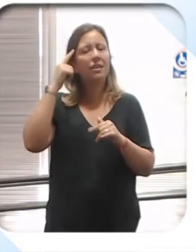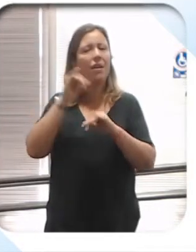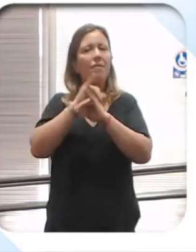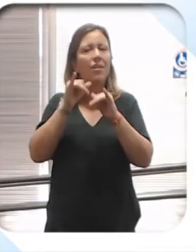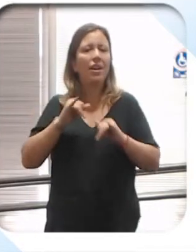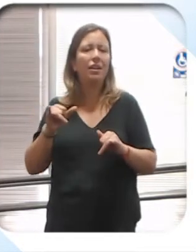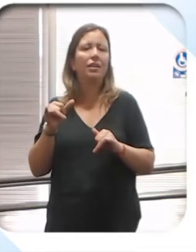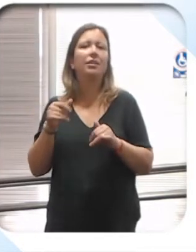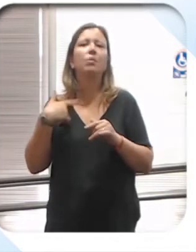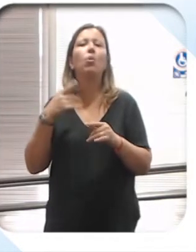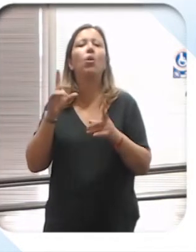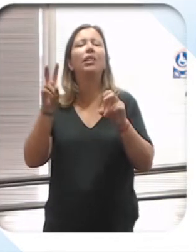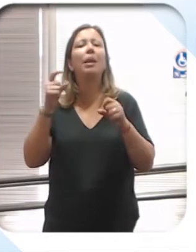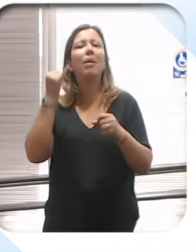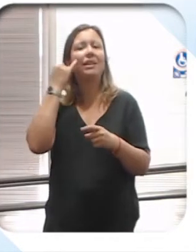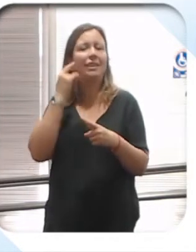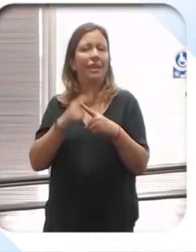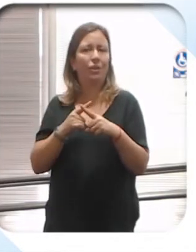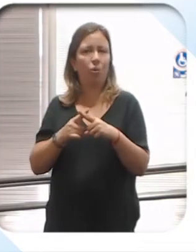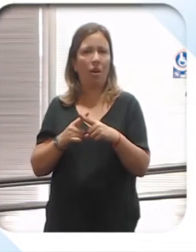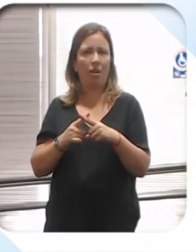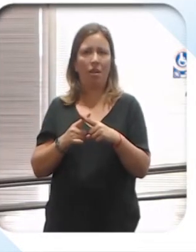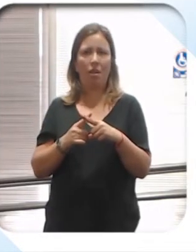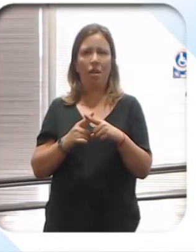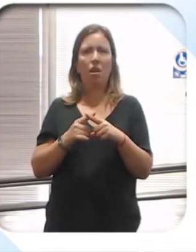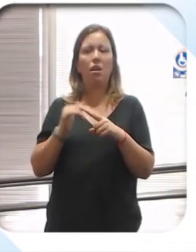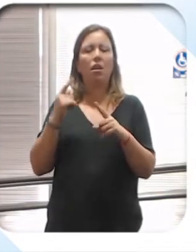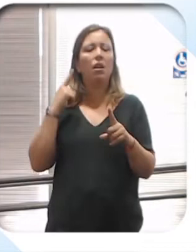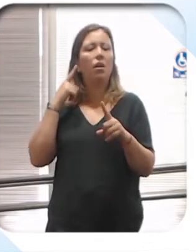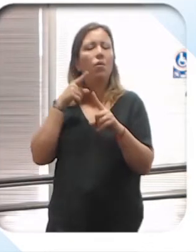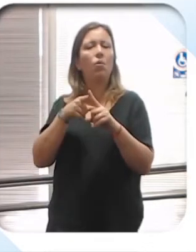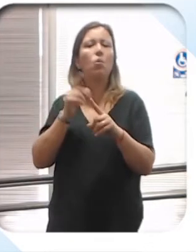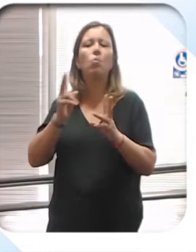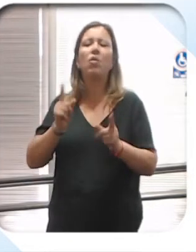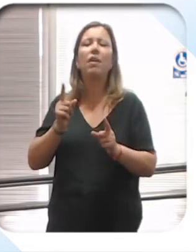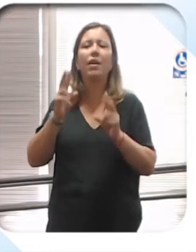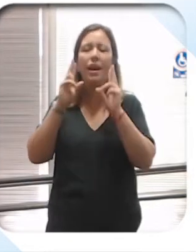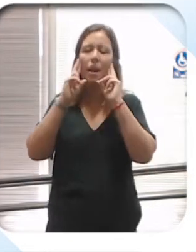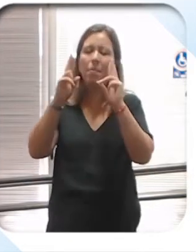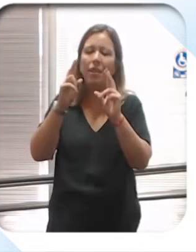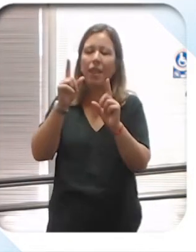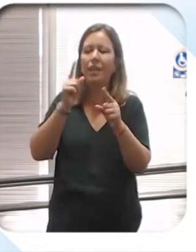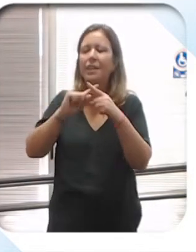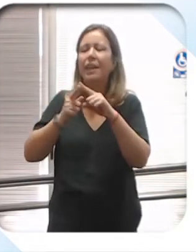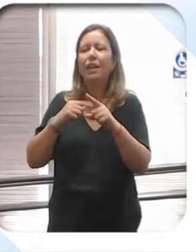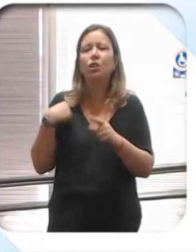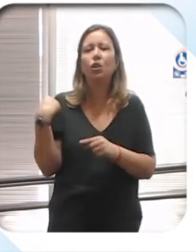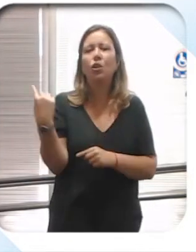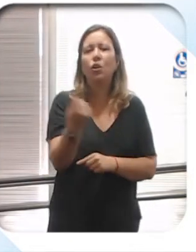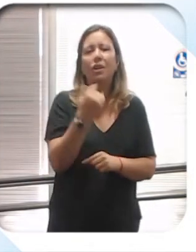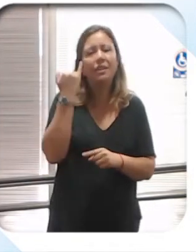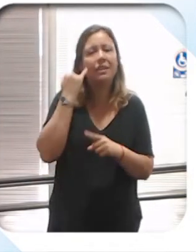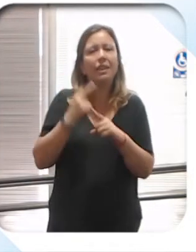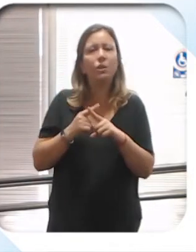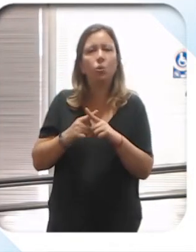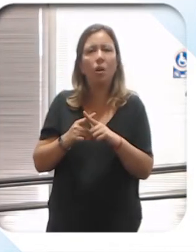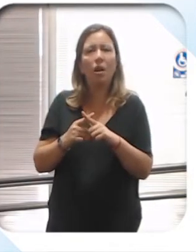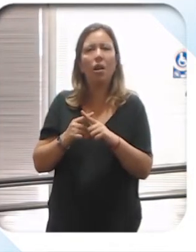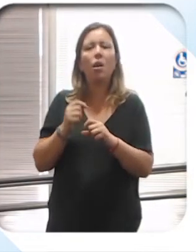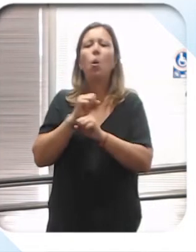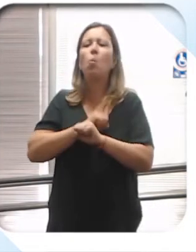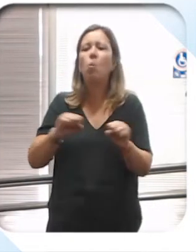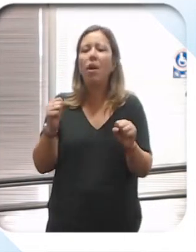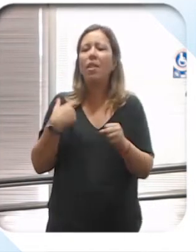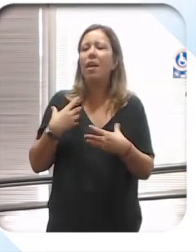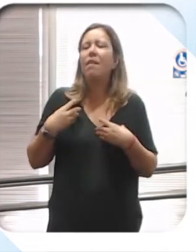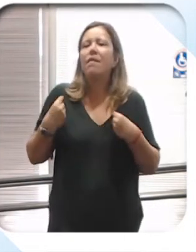en relación con la sexualidad. Requiere un enfoque positivo y respetuoso de la sexualidad, de las relaciones sexuales, así como la posibilidad de tener